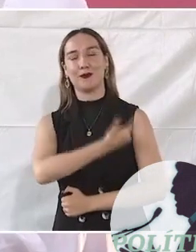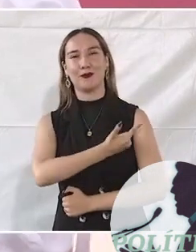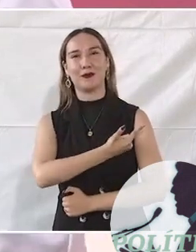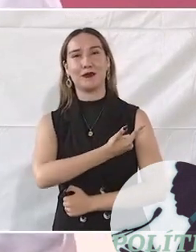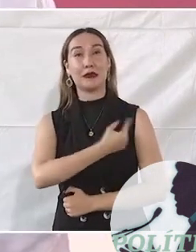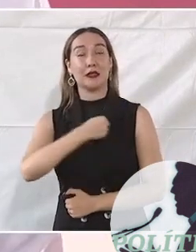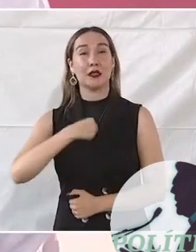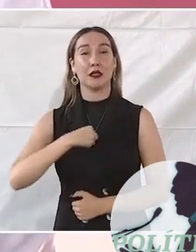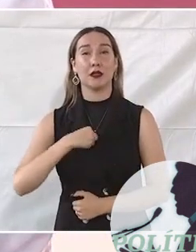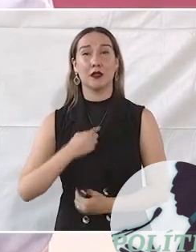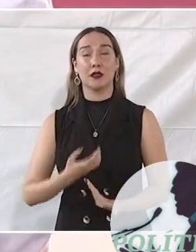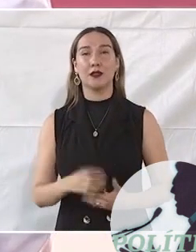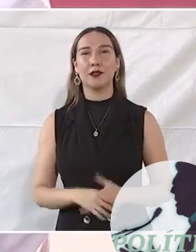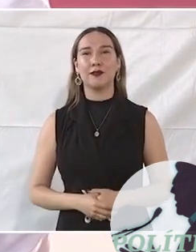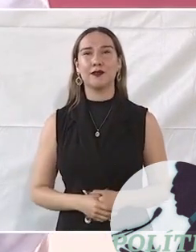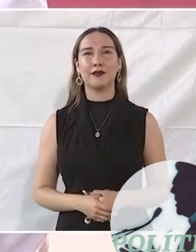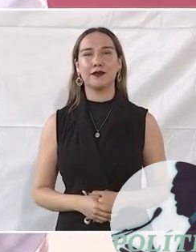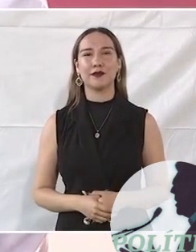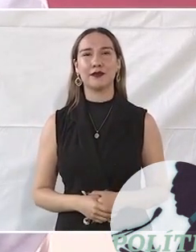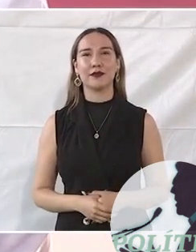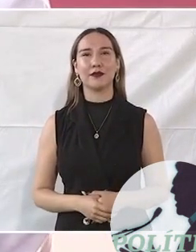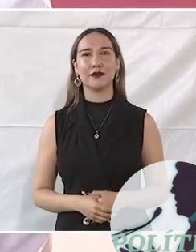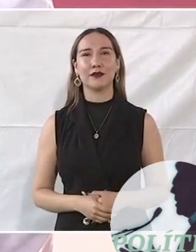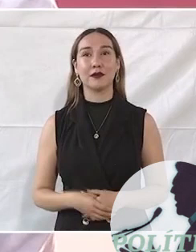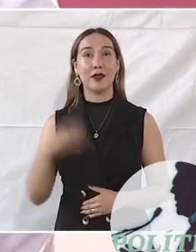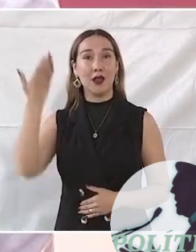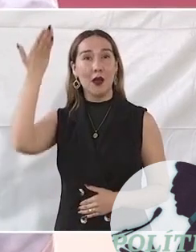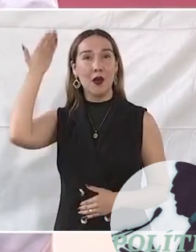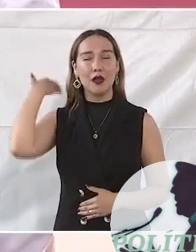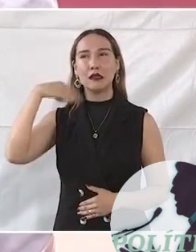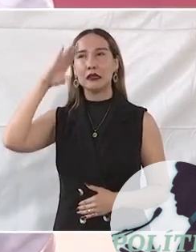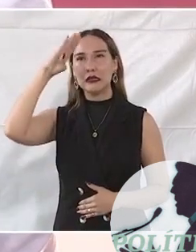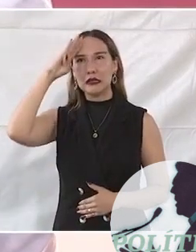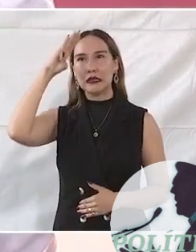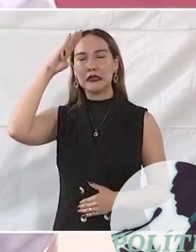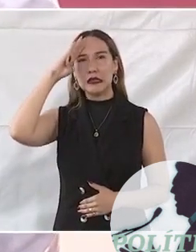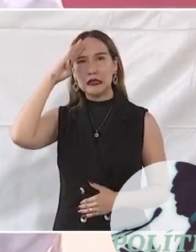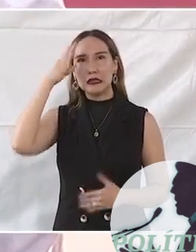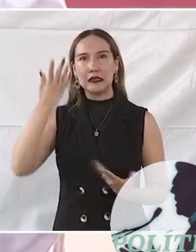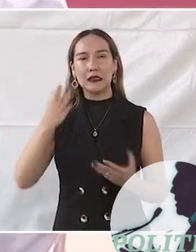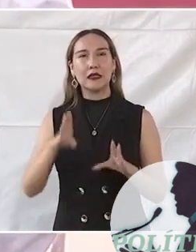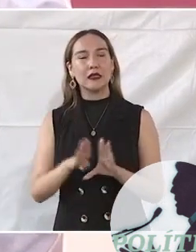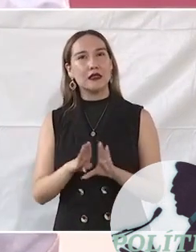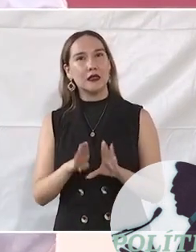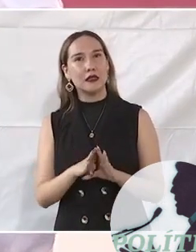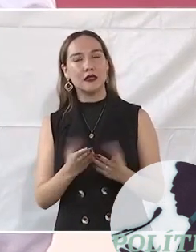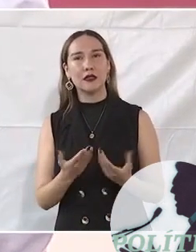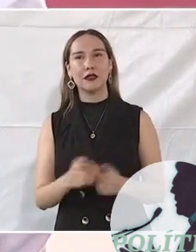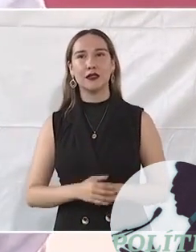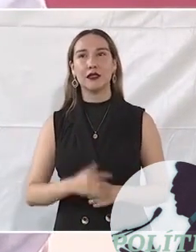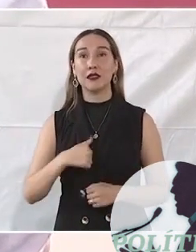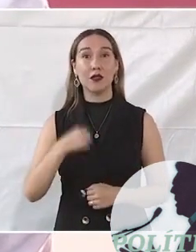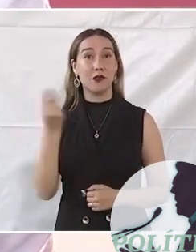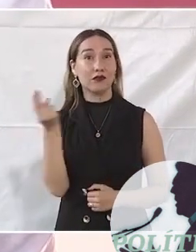Tenía yo el pendiente, tenía el compromiso de hacer una